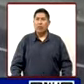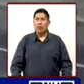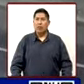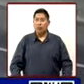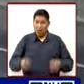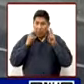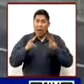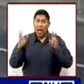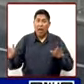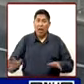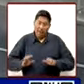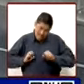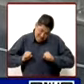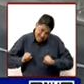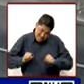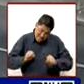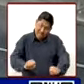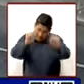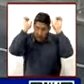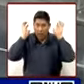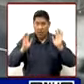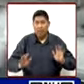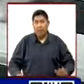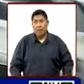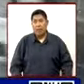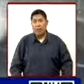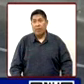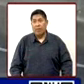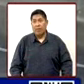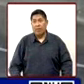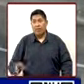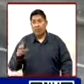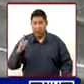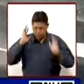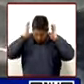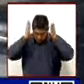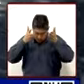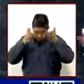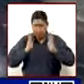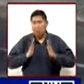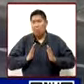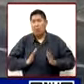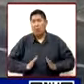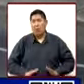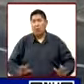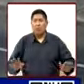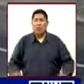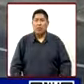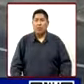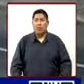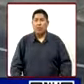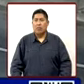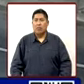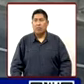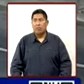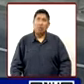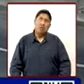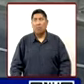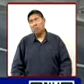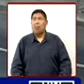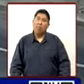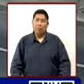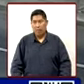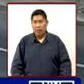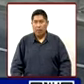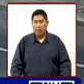mismo hombre. Mire, pero ya está acompañado. Y ahí está el tercero, el de la capucha más por detrás. Como si no pasara nada. Sí, para despistar, ¿no?